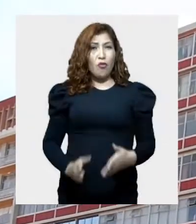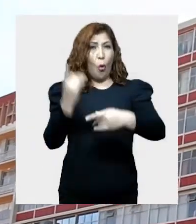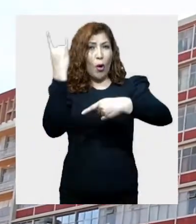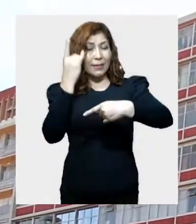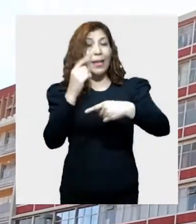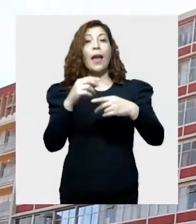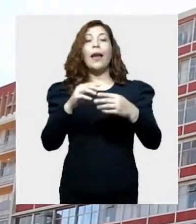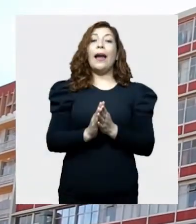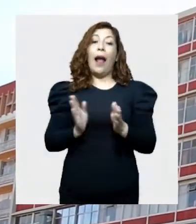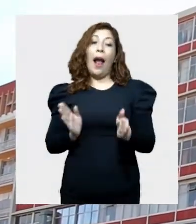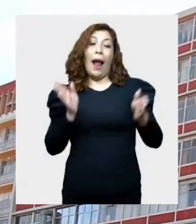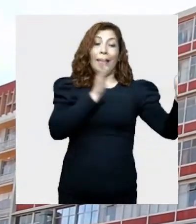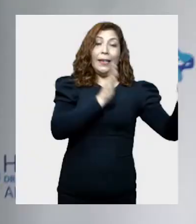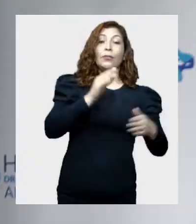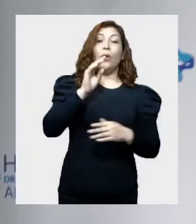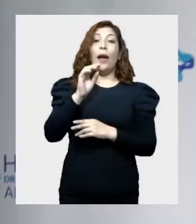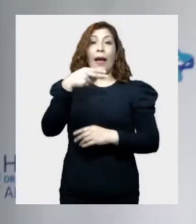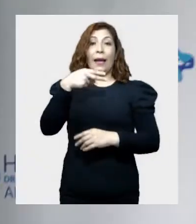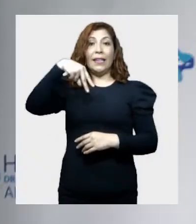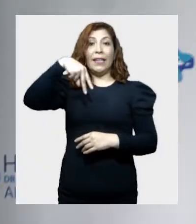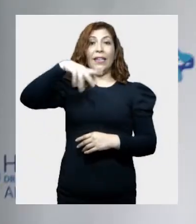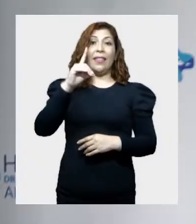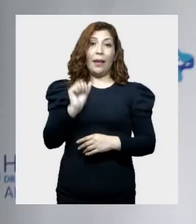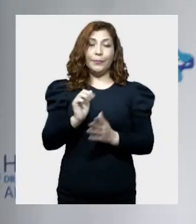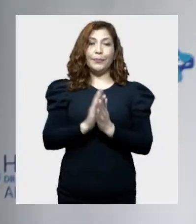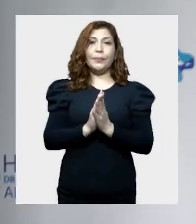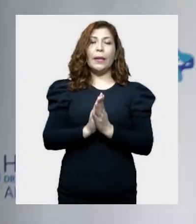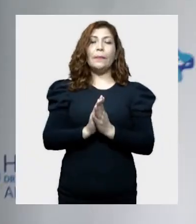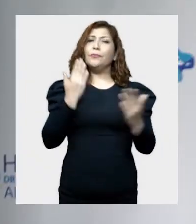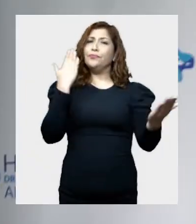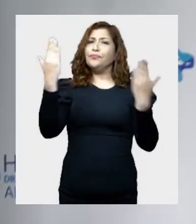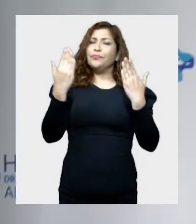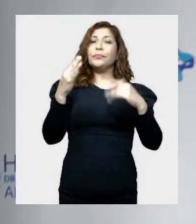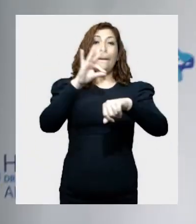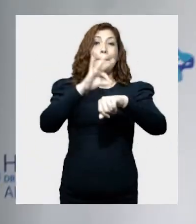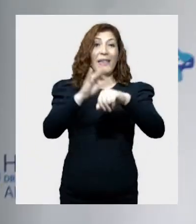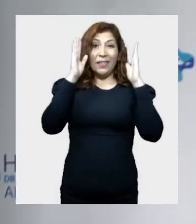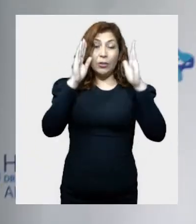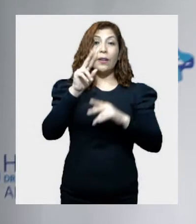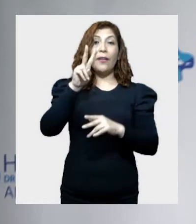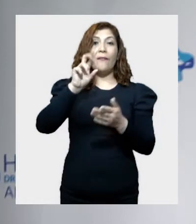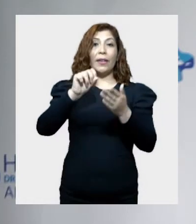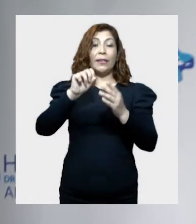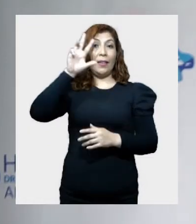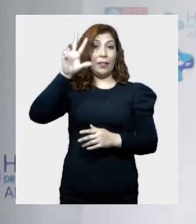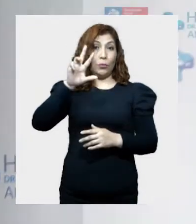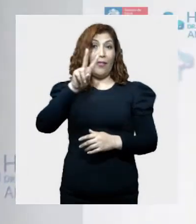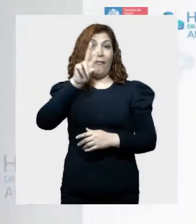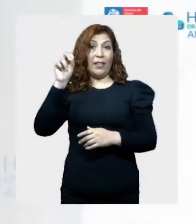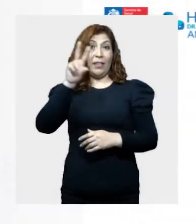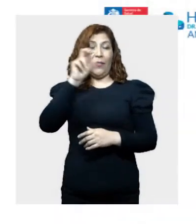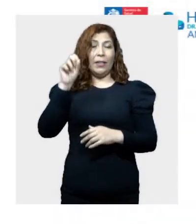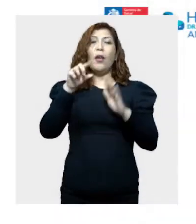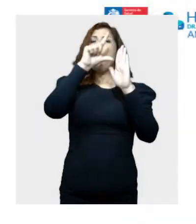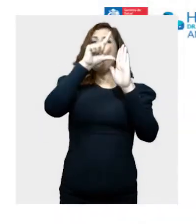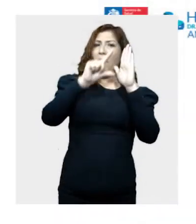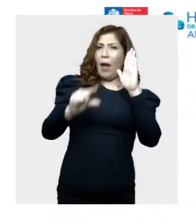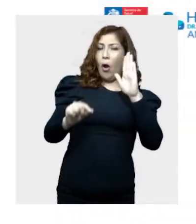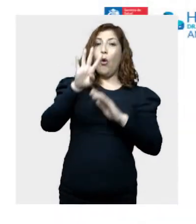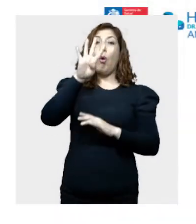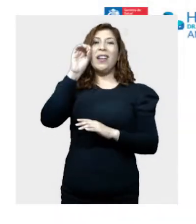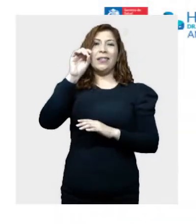HRA. Al comparar las atenciones médicas entre el 2019 y el 2020, vemos una disminución